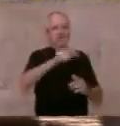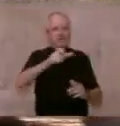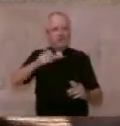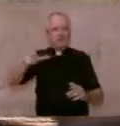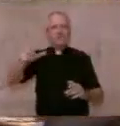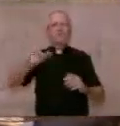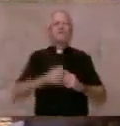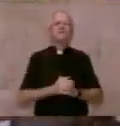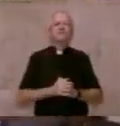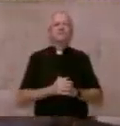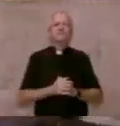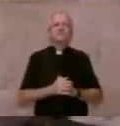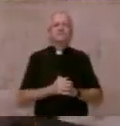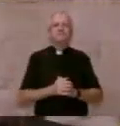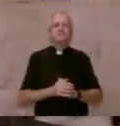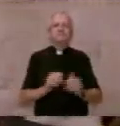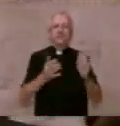hombres.